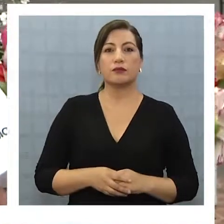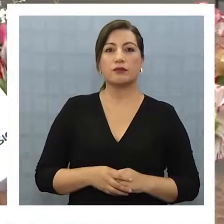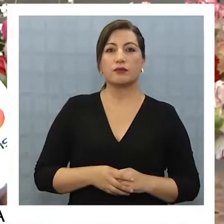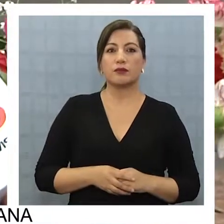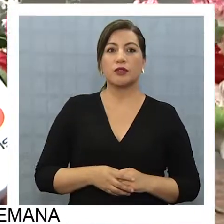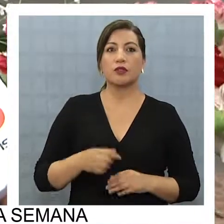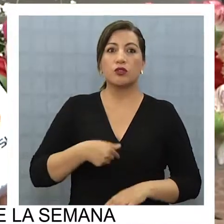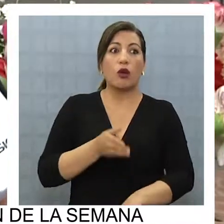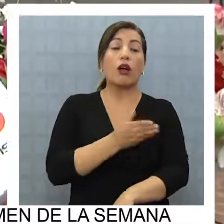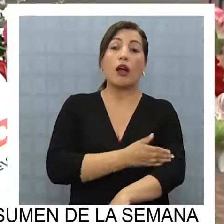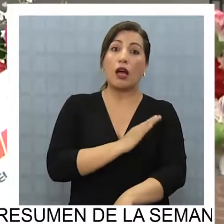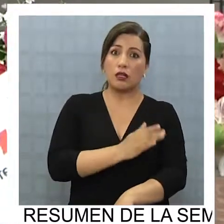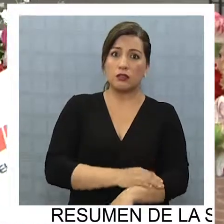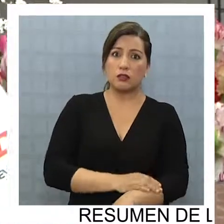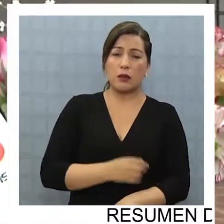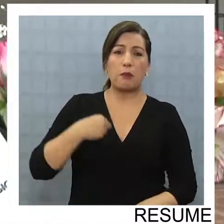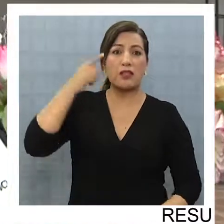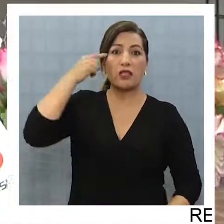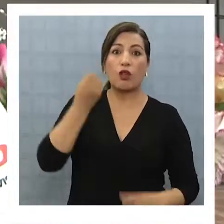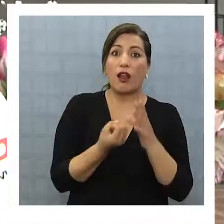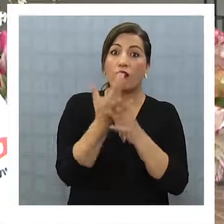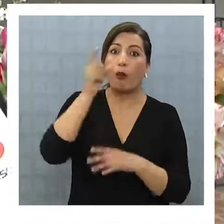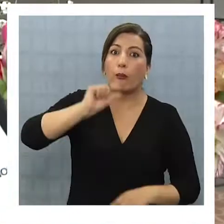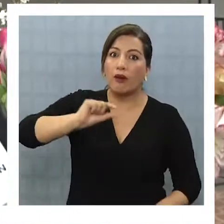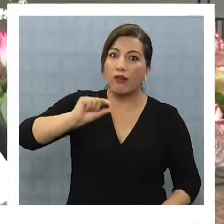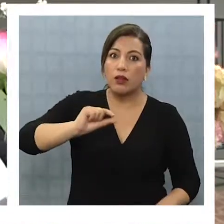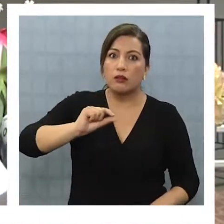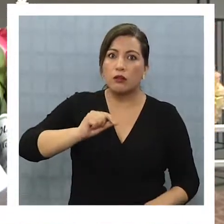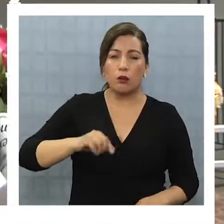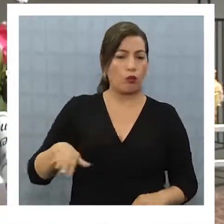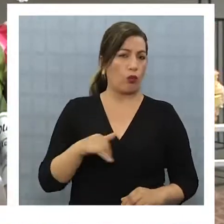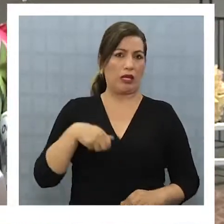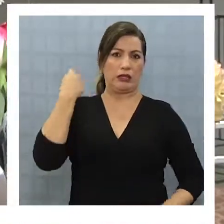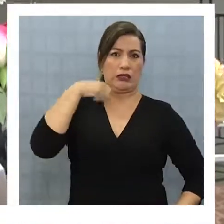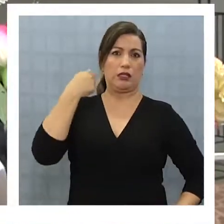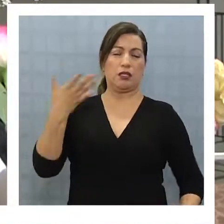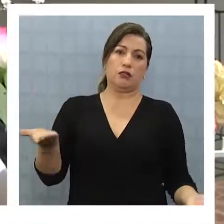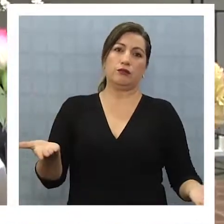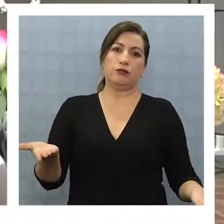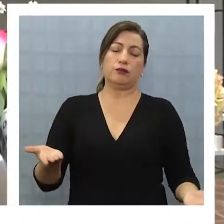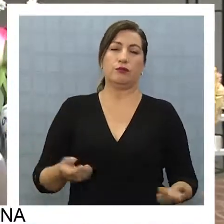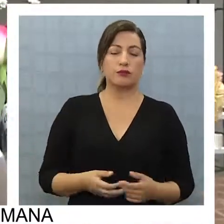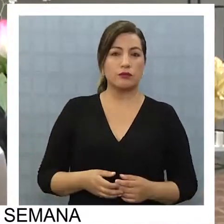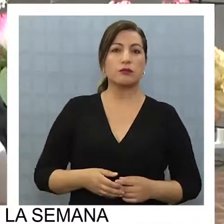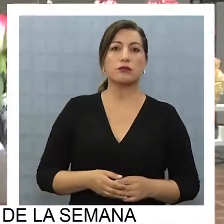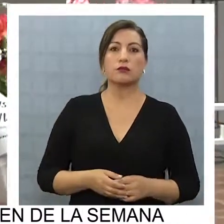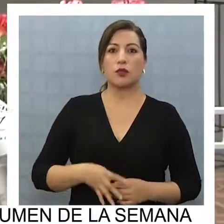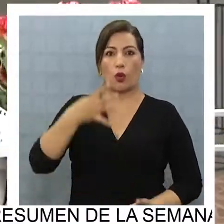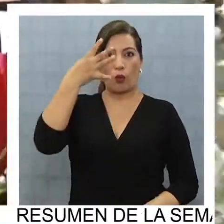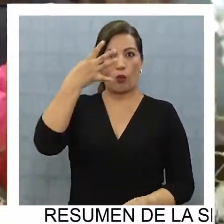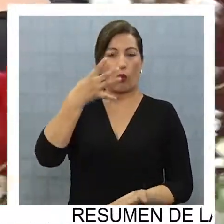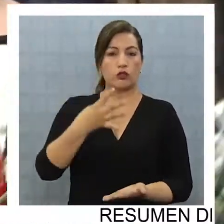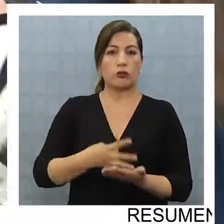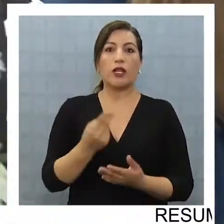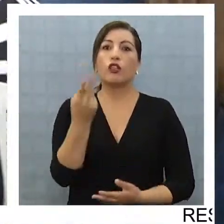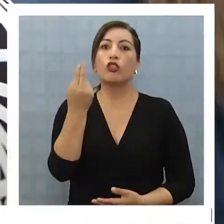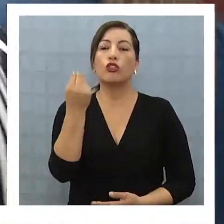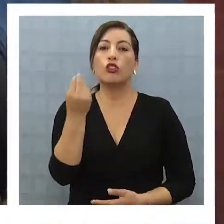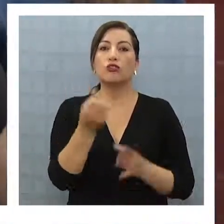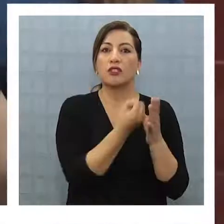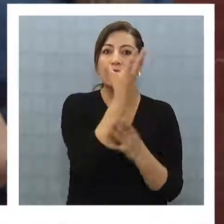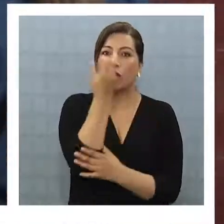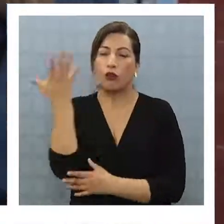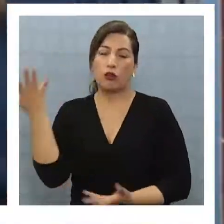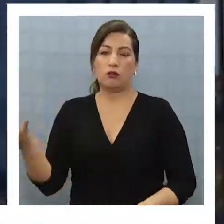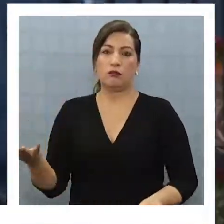yo me adelanté pensando que ya están un poquito más baratas las flores, pero están igual de cara. ¿Están en cara? Claro, a 4.000 pesos la aglomeración de claveles.